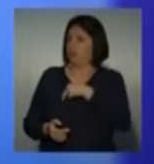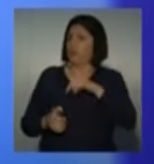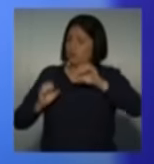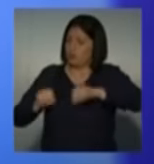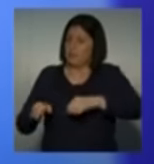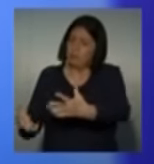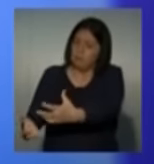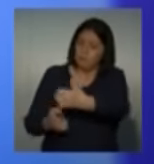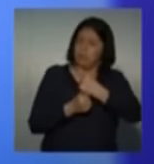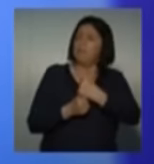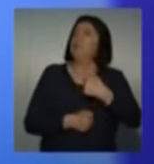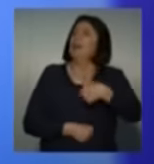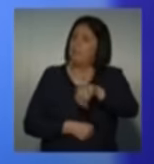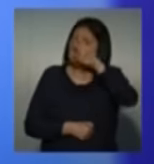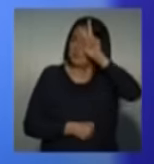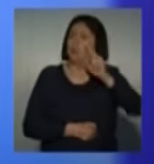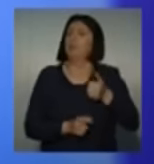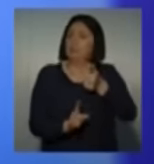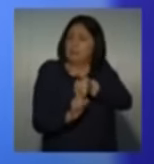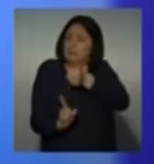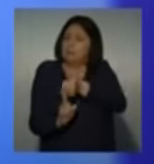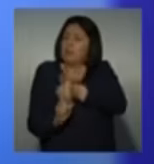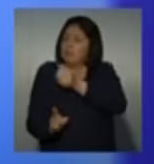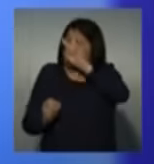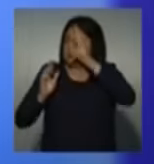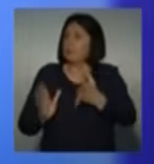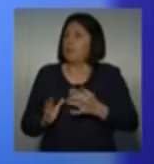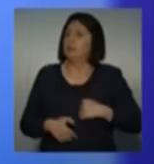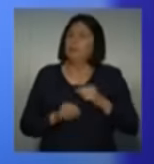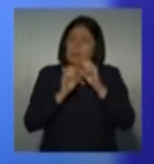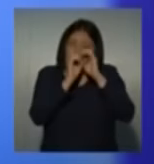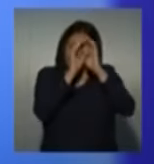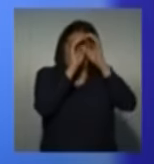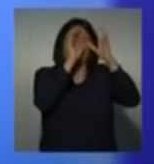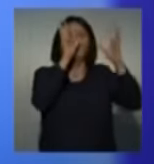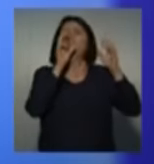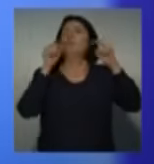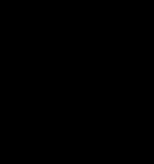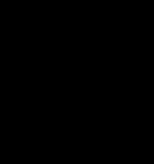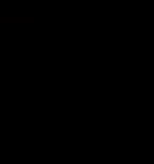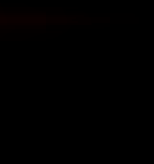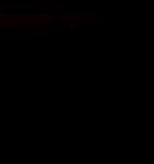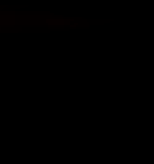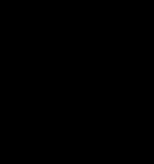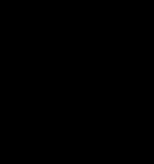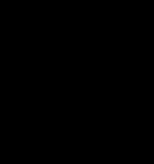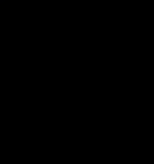por los peruanos. Ese es nuestro sueño y por ese sueño me he metido en esta pelea.